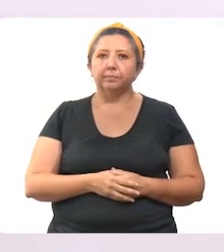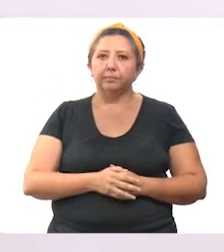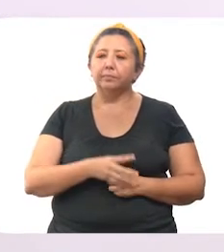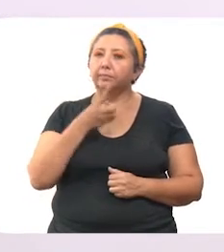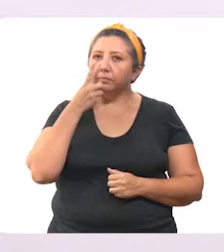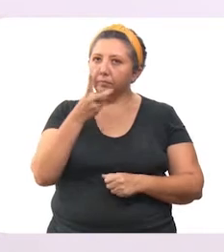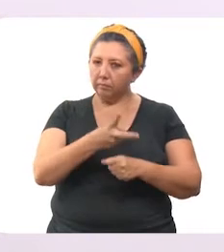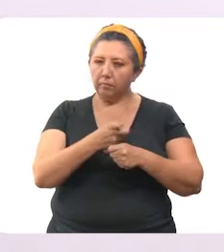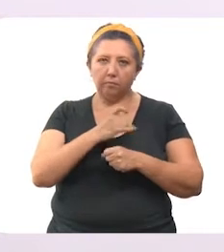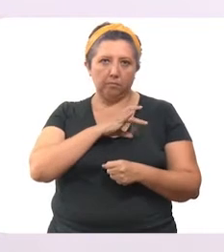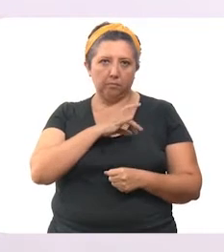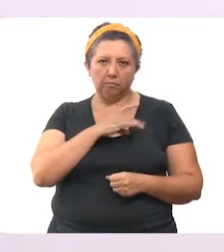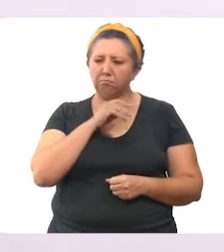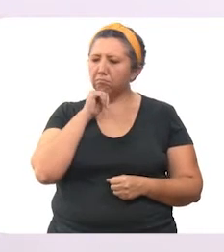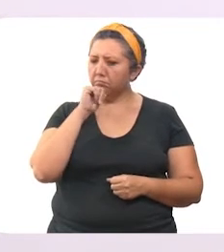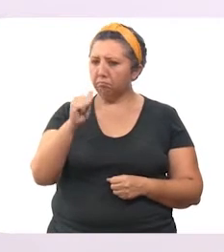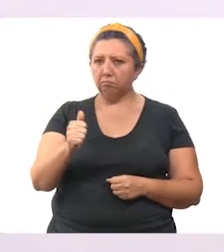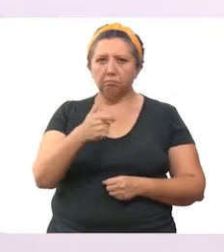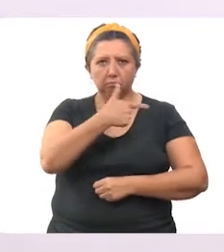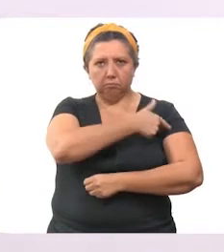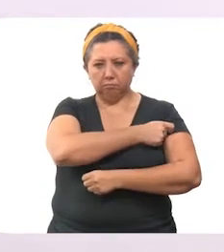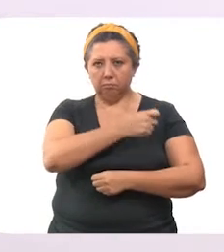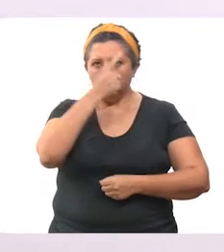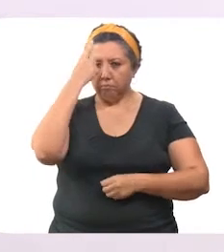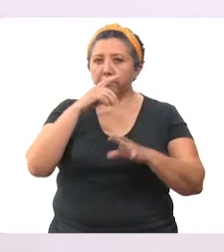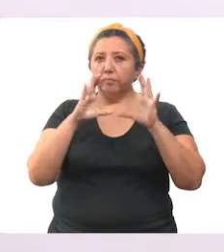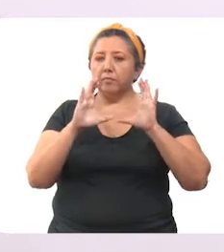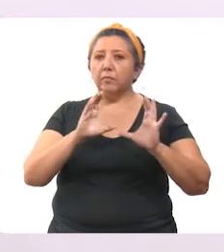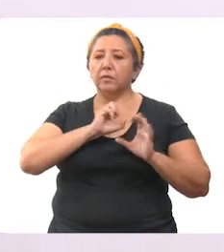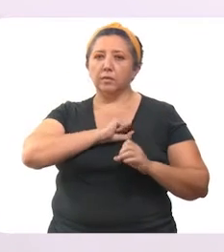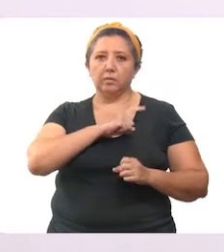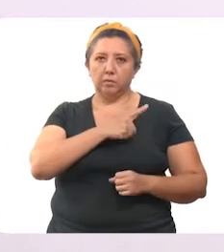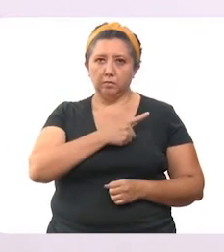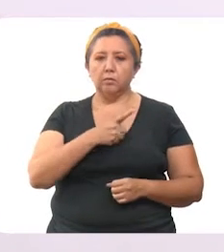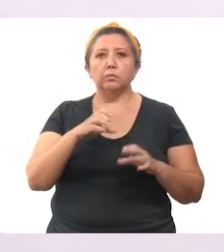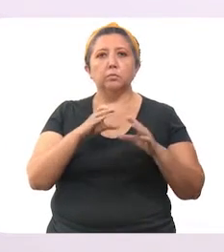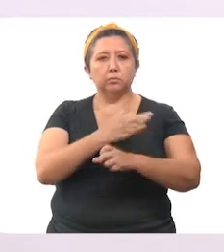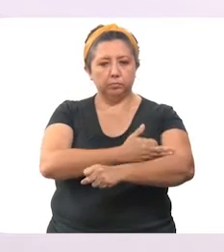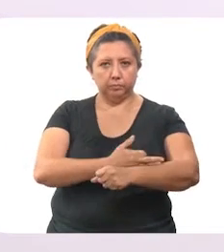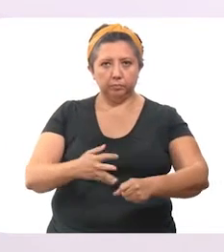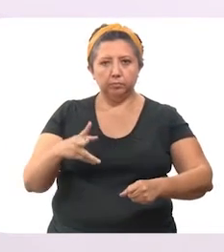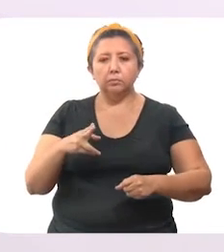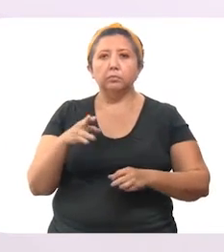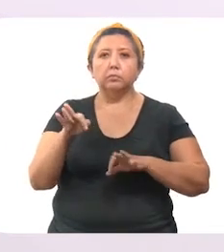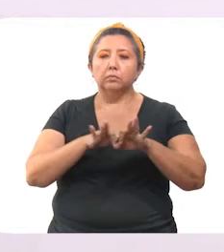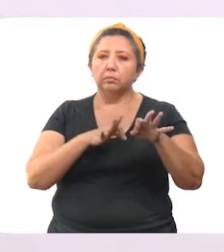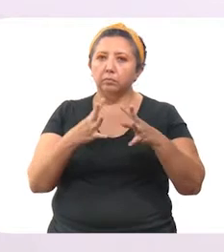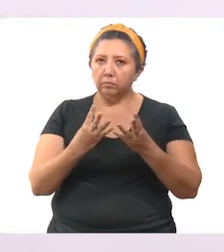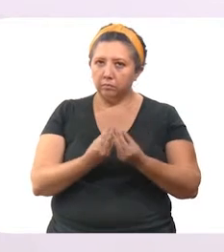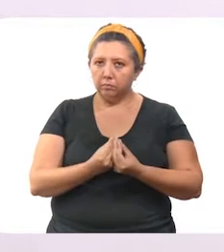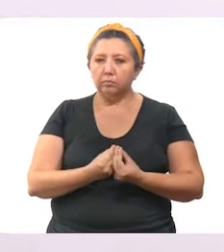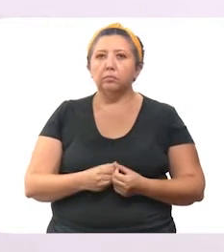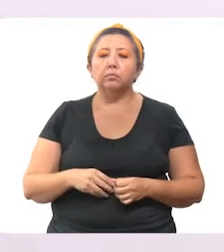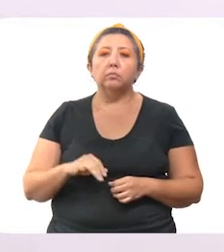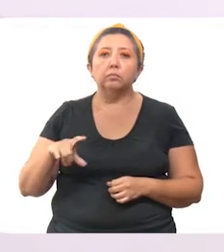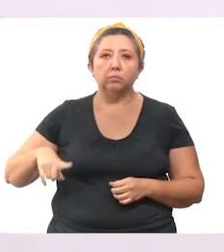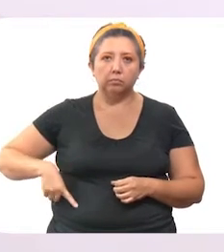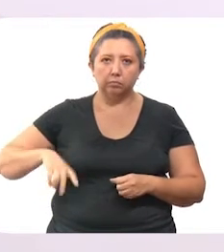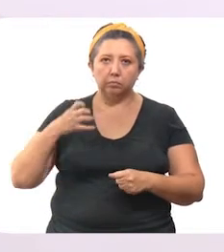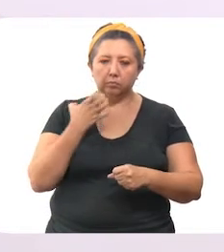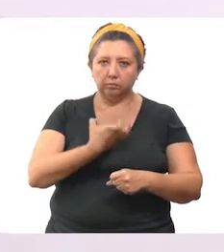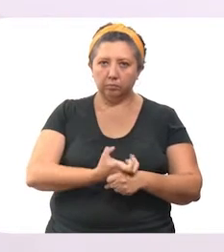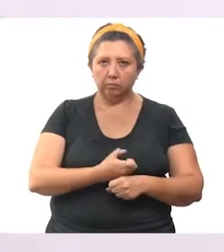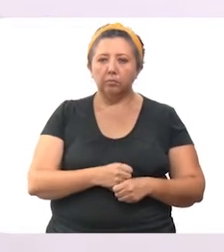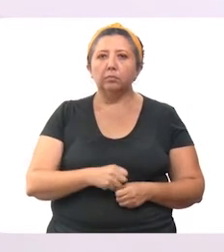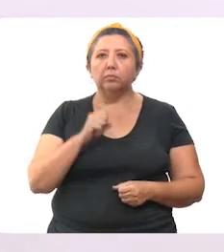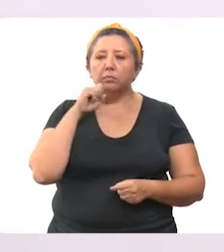Los invitamos a vacunarse sin temor para proteger nuestra salud y la de nuestras familias. Estamos trabajando de manera conjunta el Gobierno del